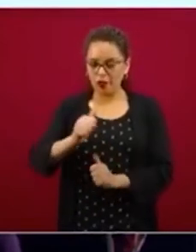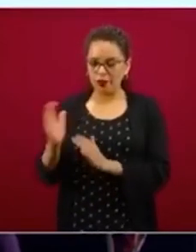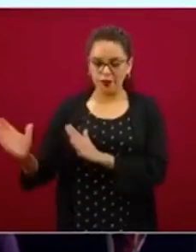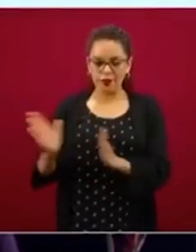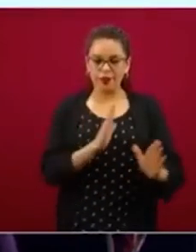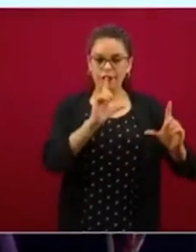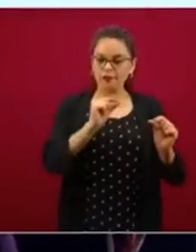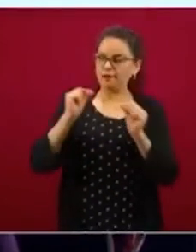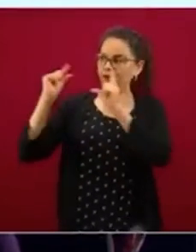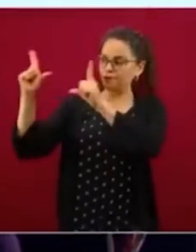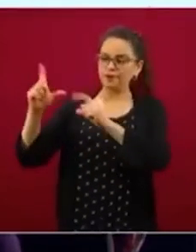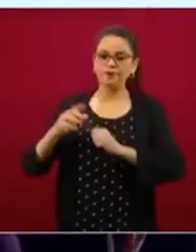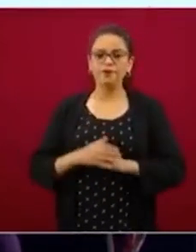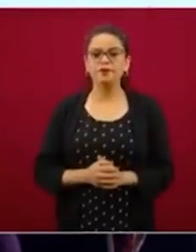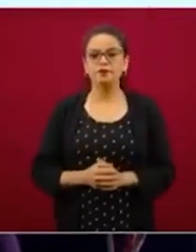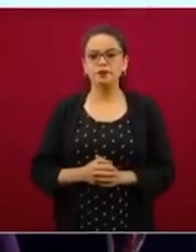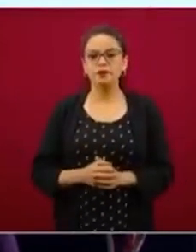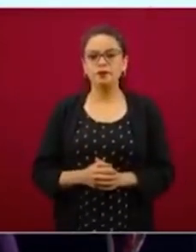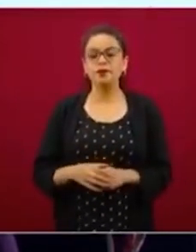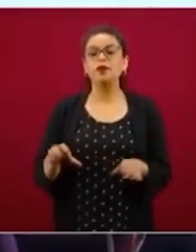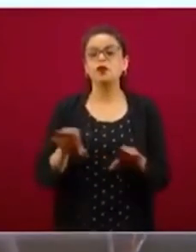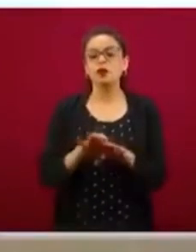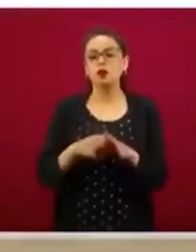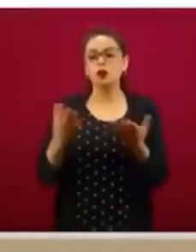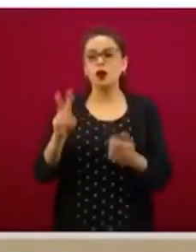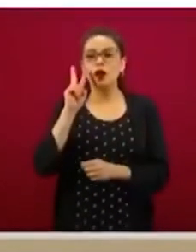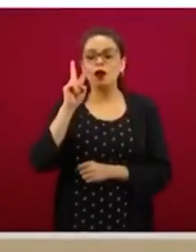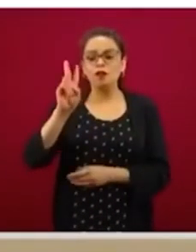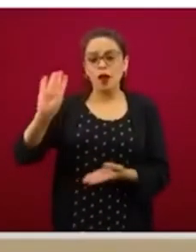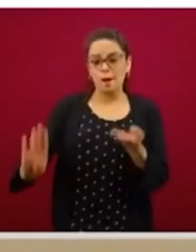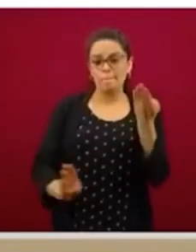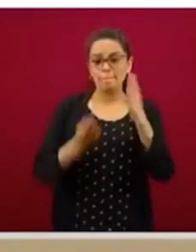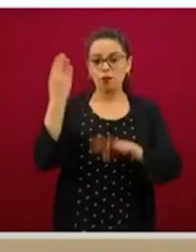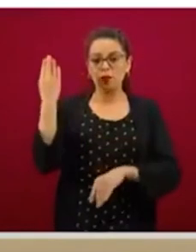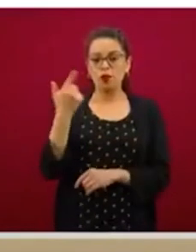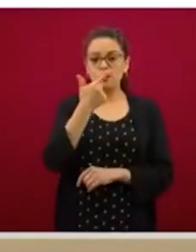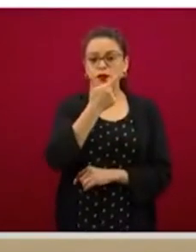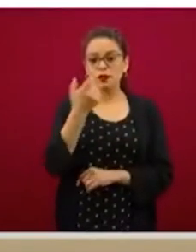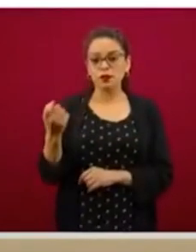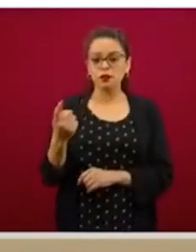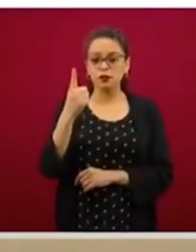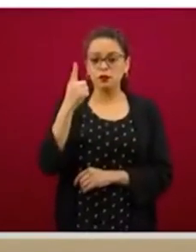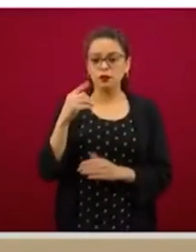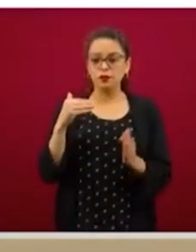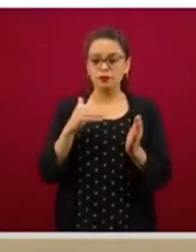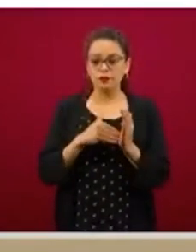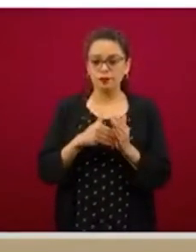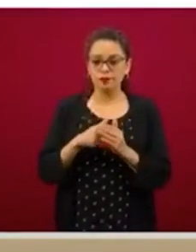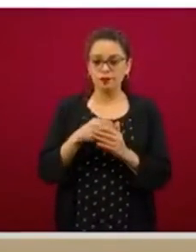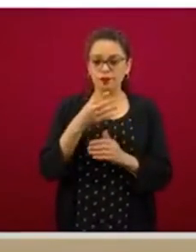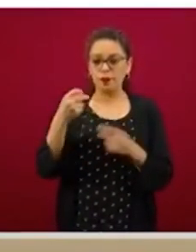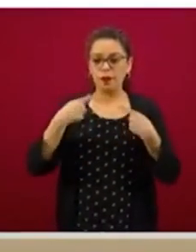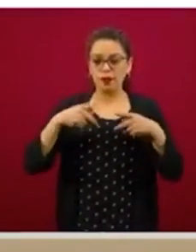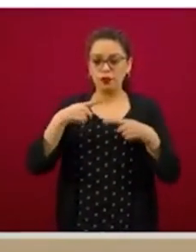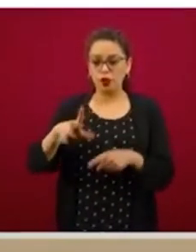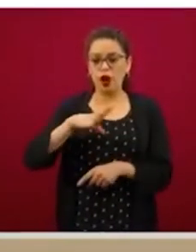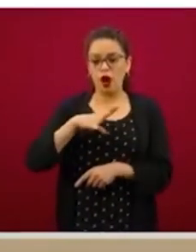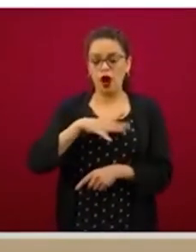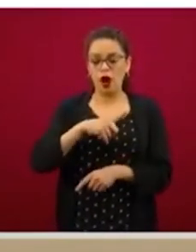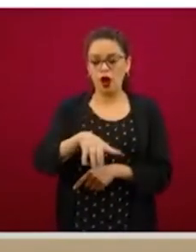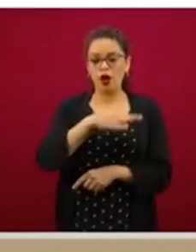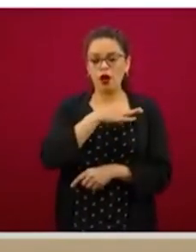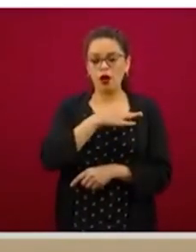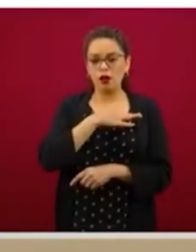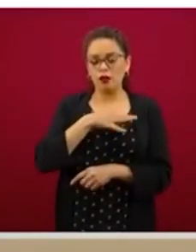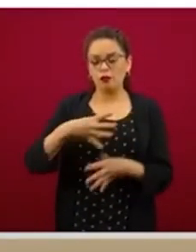la situación mundial 5.700.000 337 personas han tenido kobe y este ha sido confirmado y